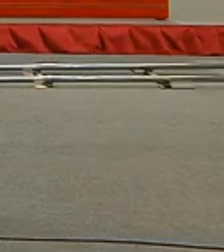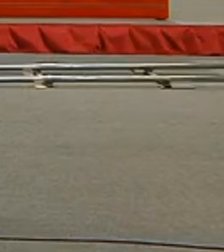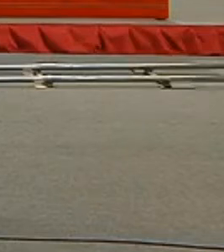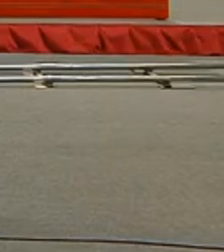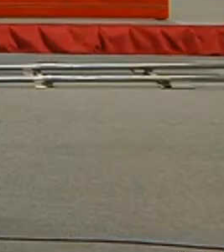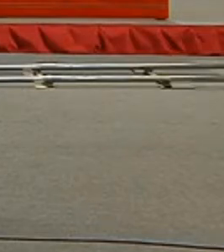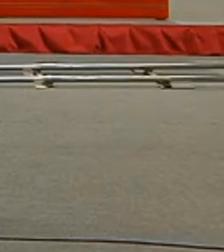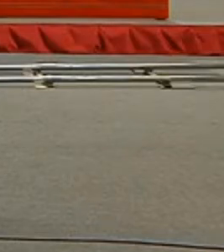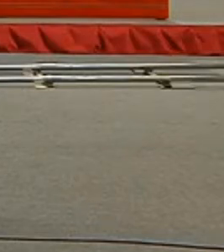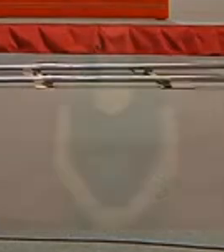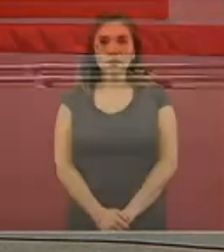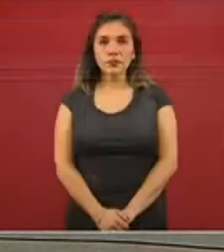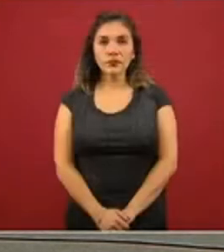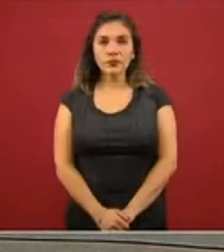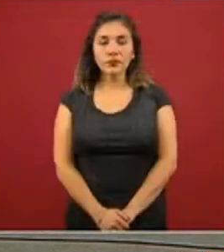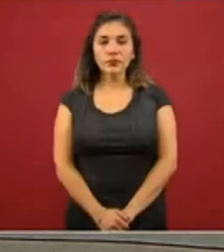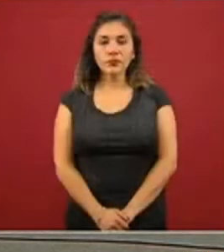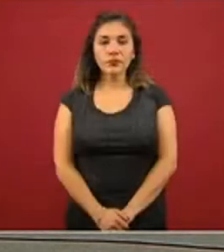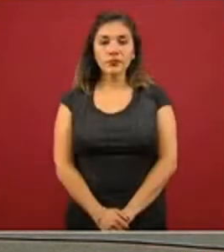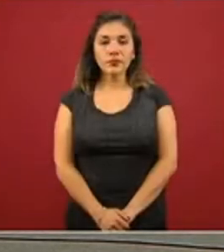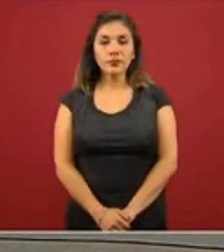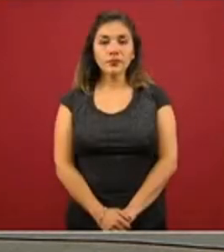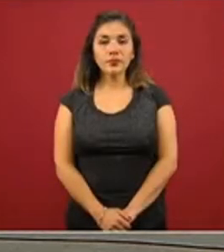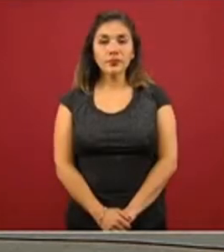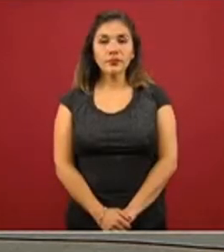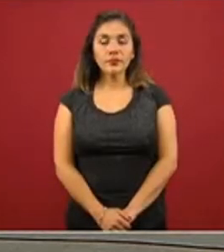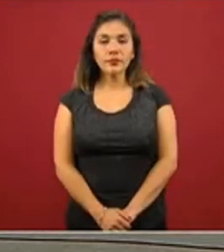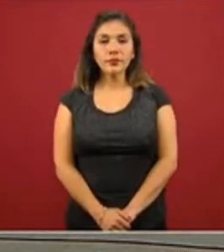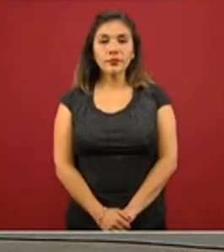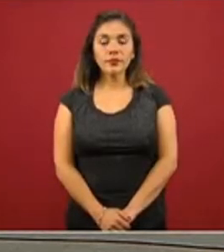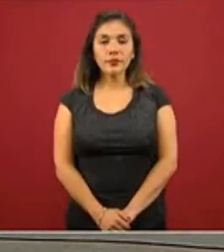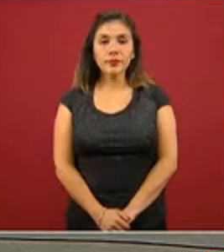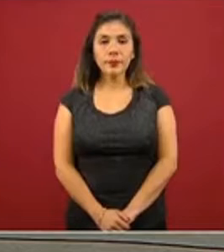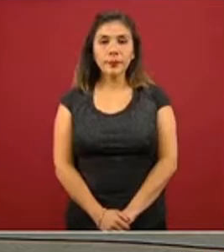Pero sí, me parece excelente. Muy buenas